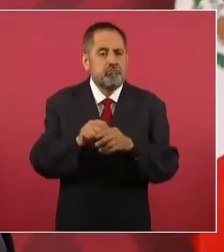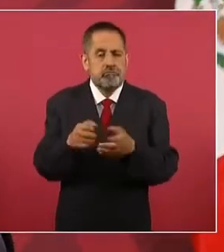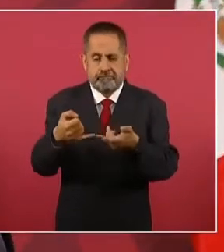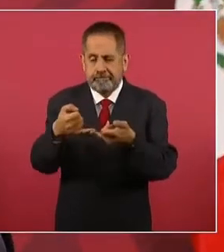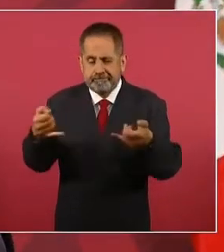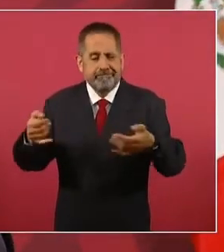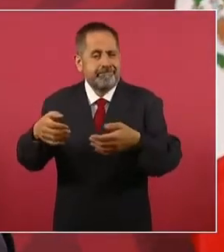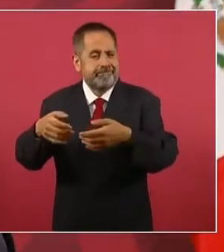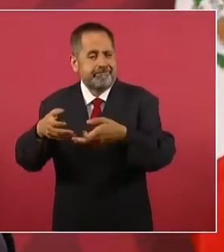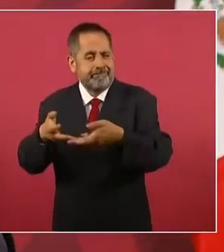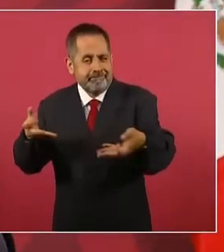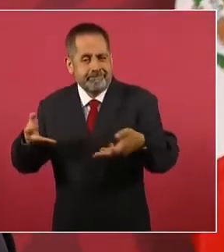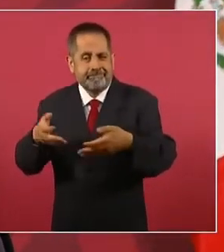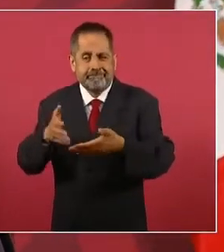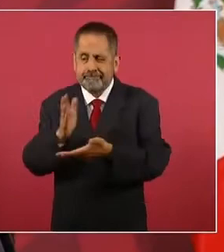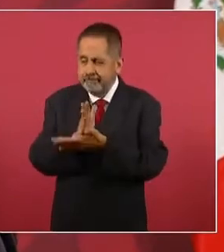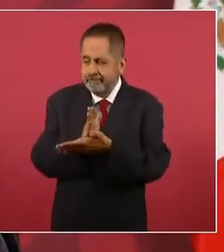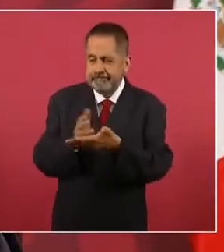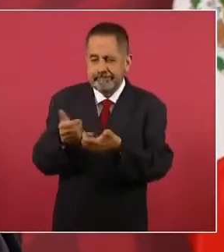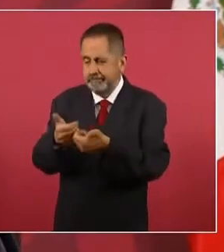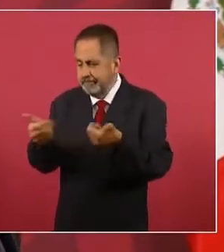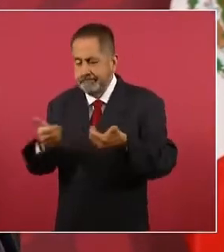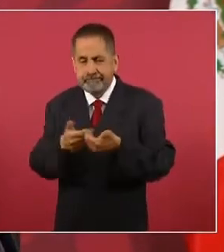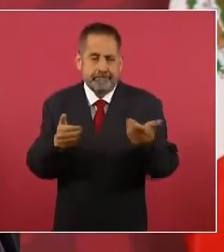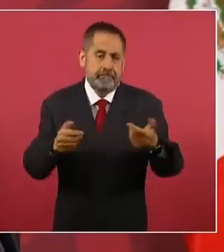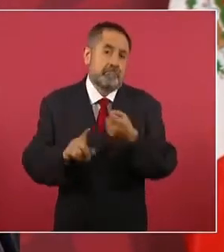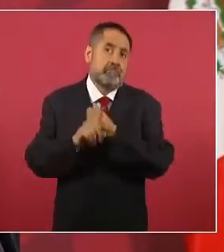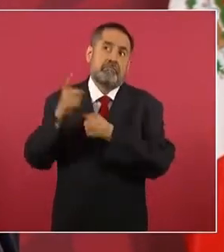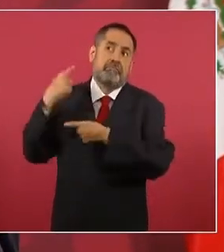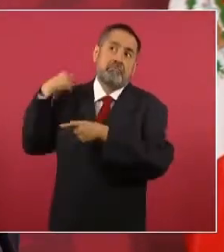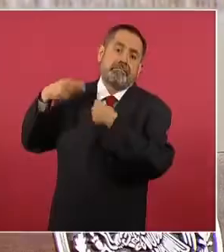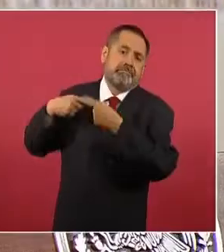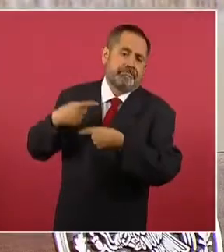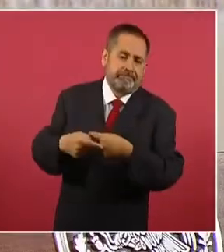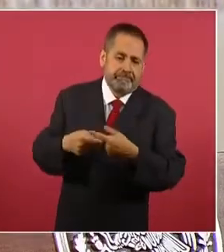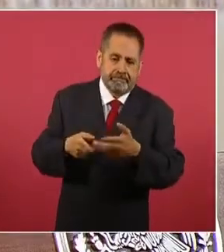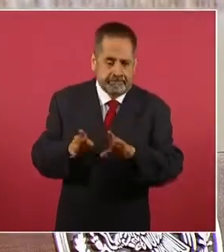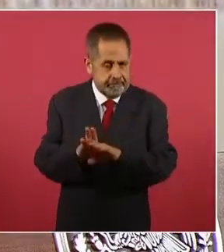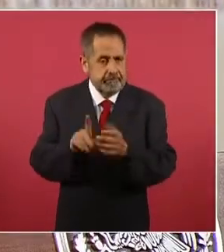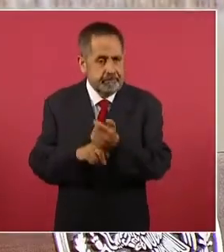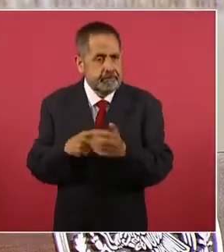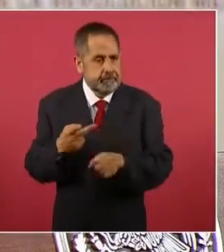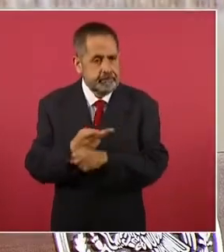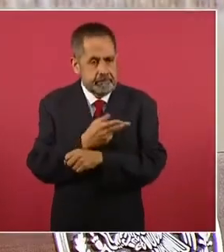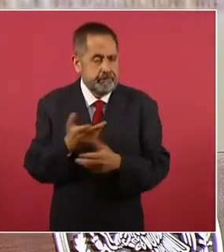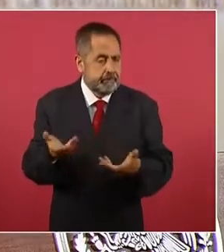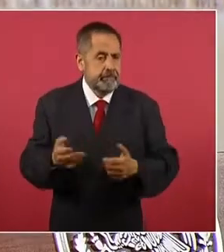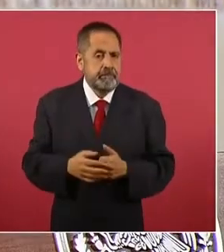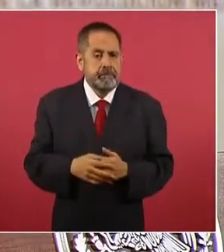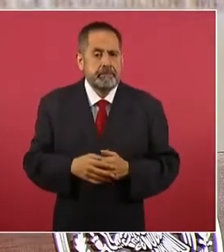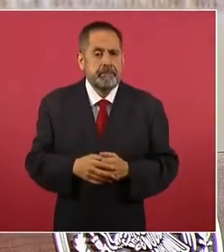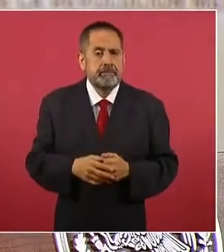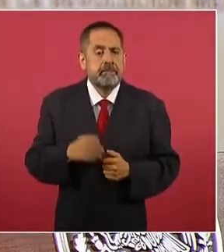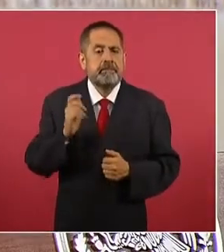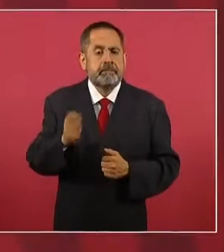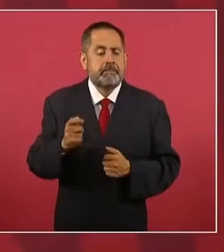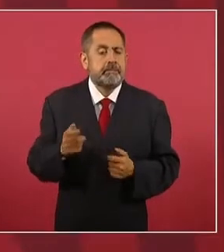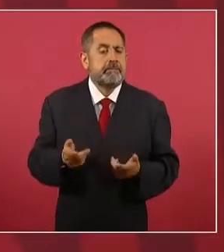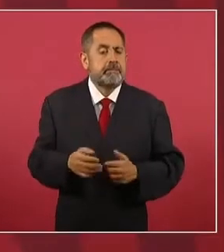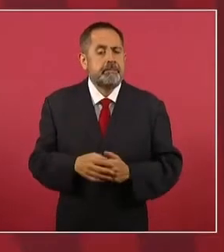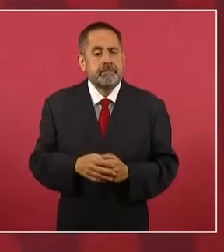problemas agrarios que vienen de tiempo atrás y que no solo